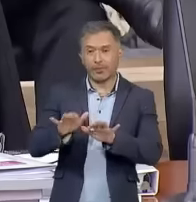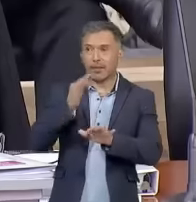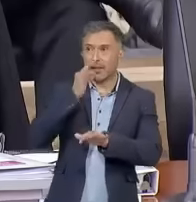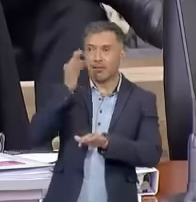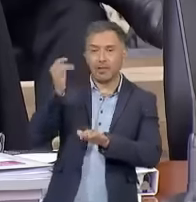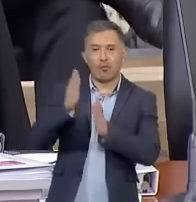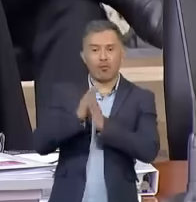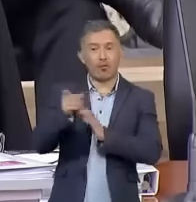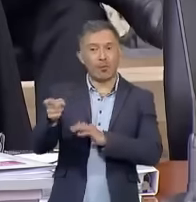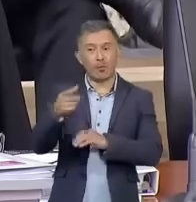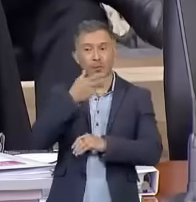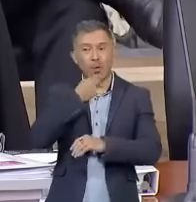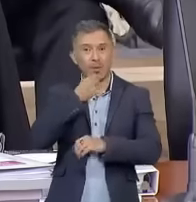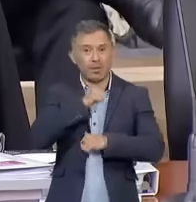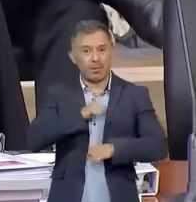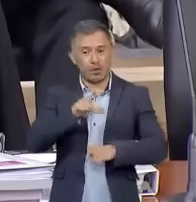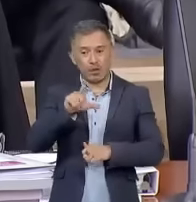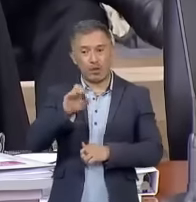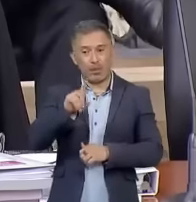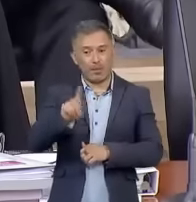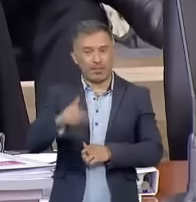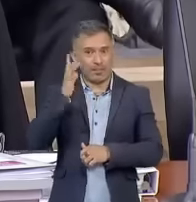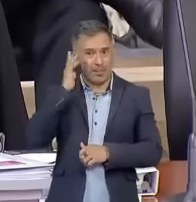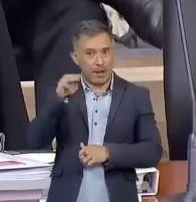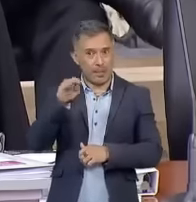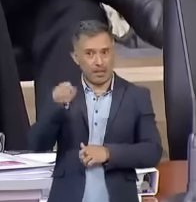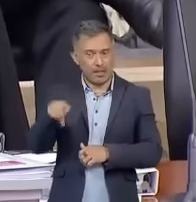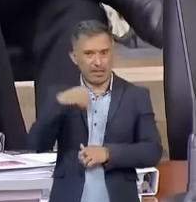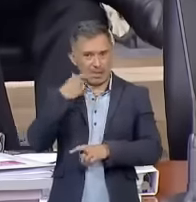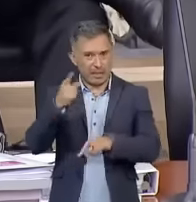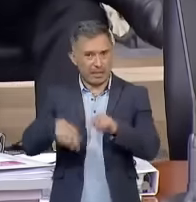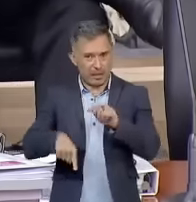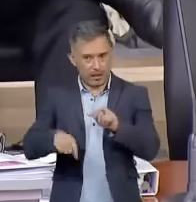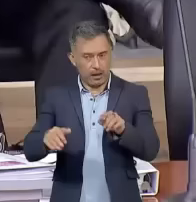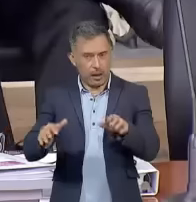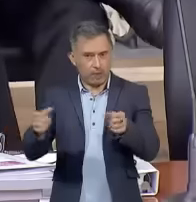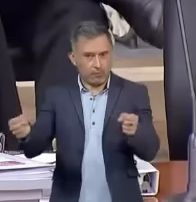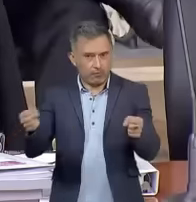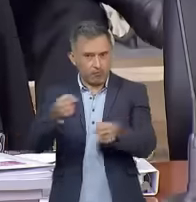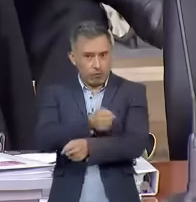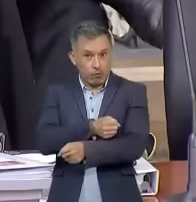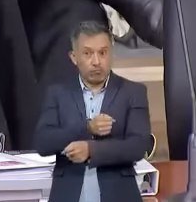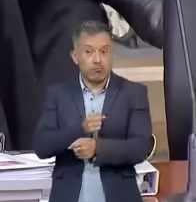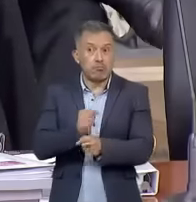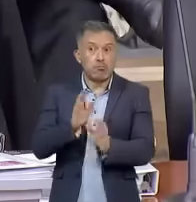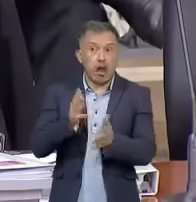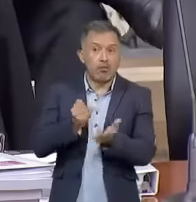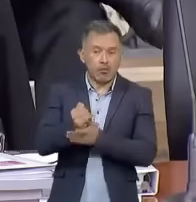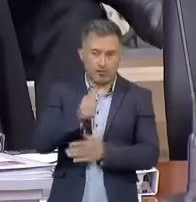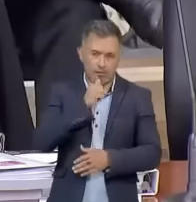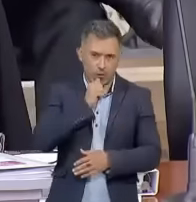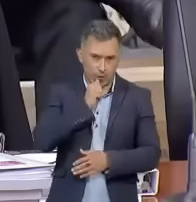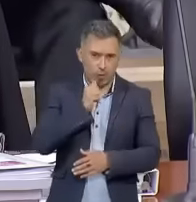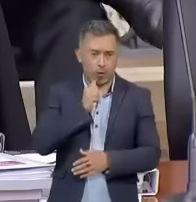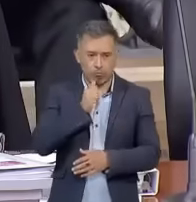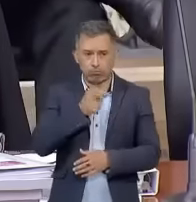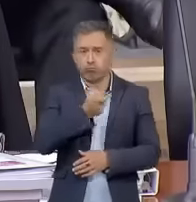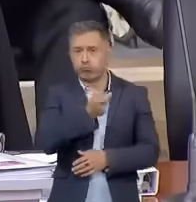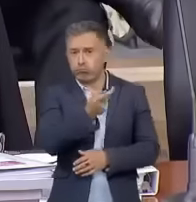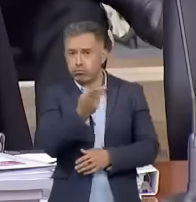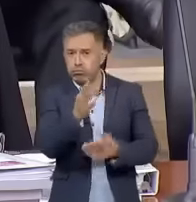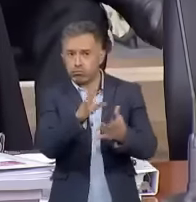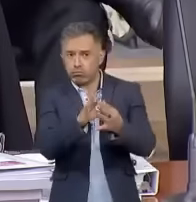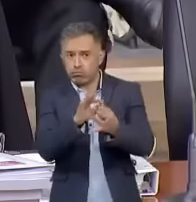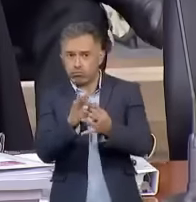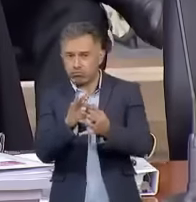de López San Martín que todavía no se ha resuelto que aquí se han expuesto argumentos eh que le cierran